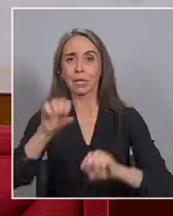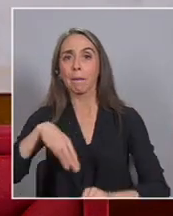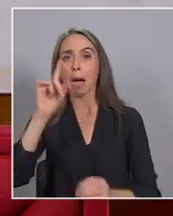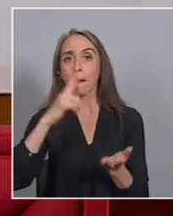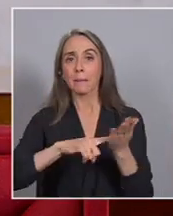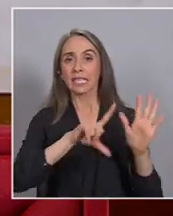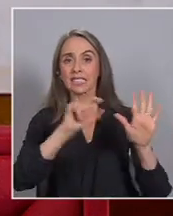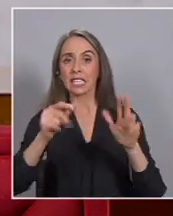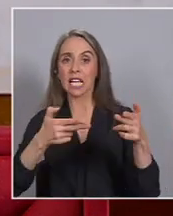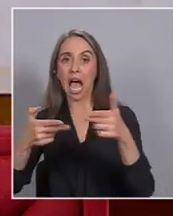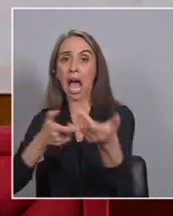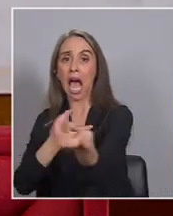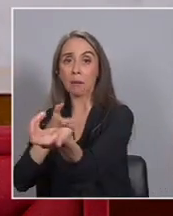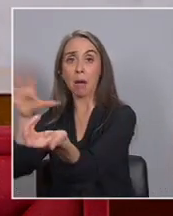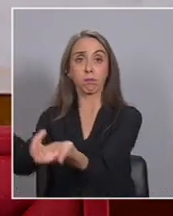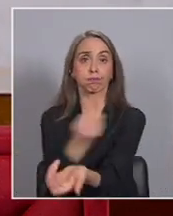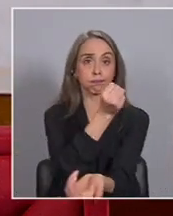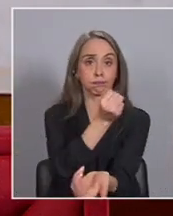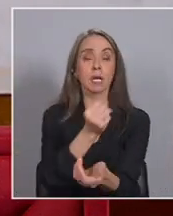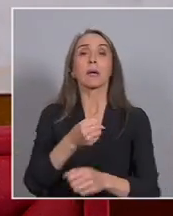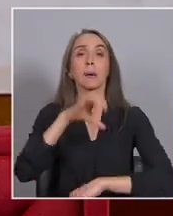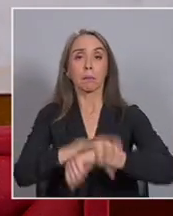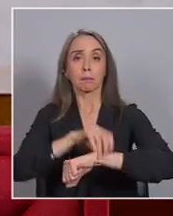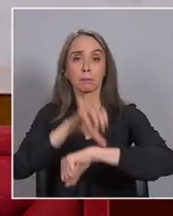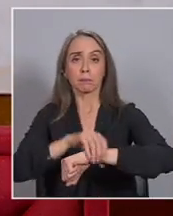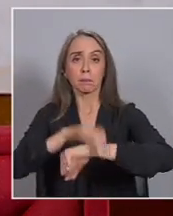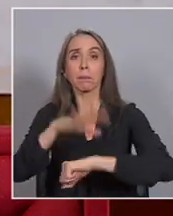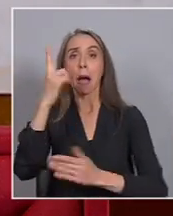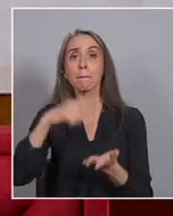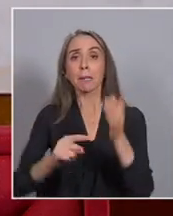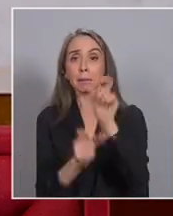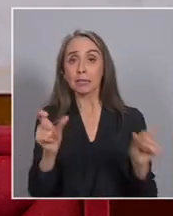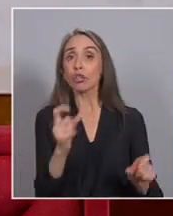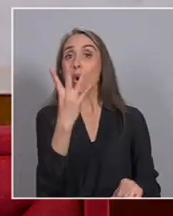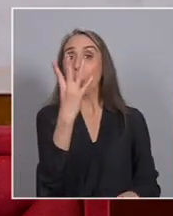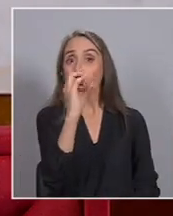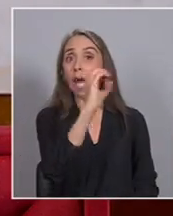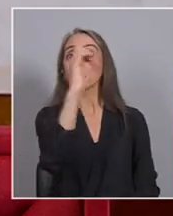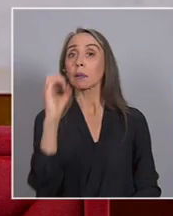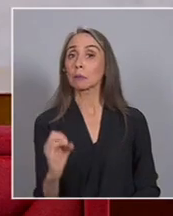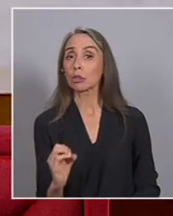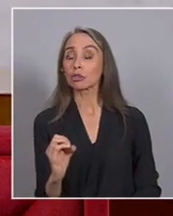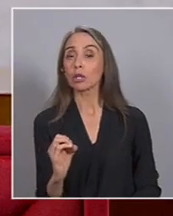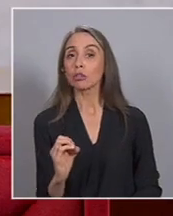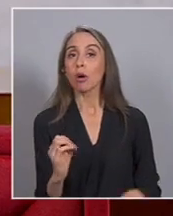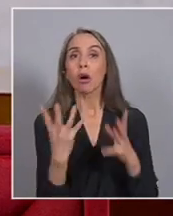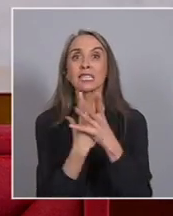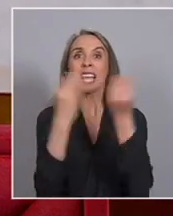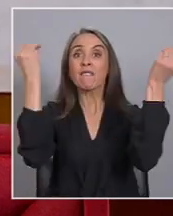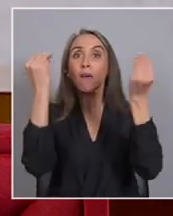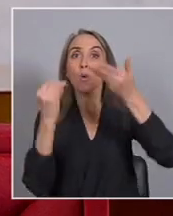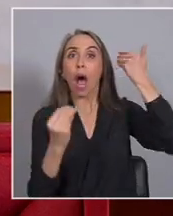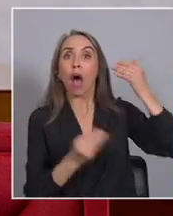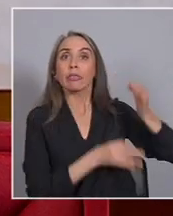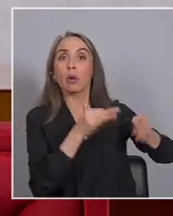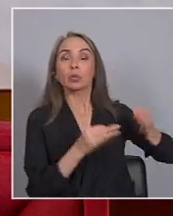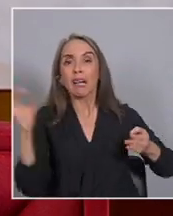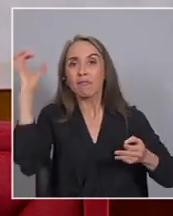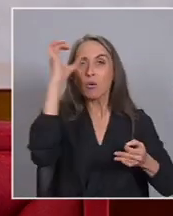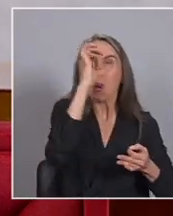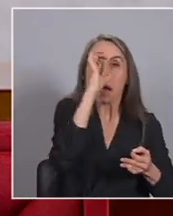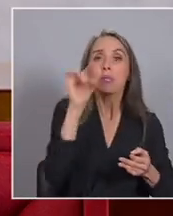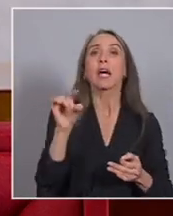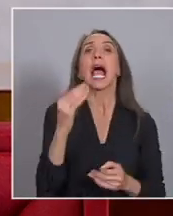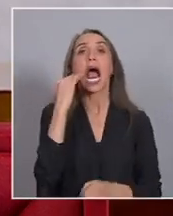de 1.700 armas, se detuvo a más de 1.000 personas, de las cuales 40% eran prófugas de la justicia, se